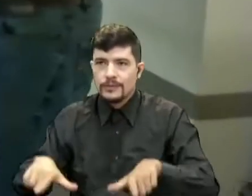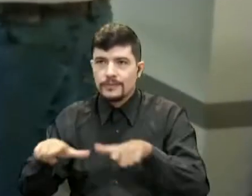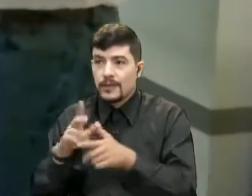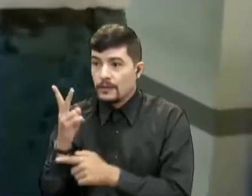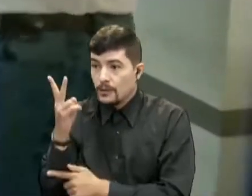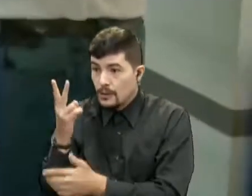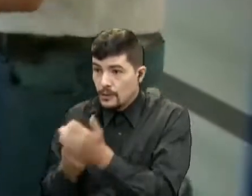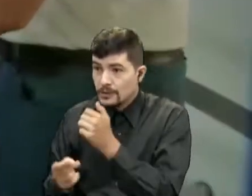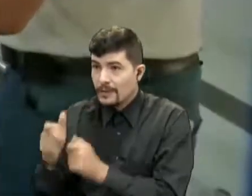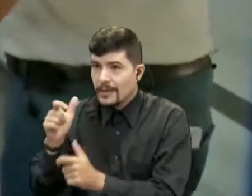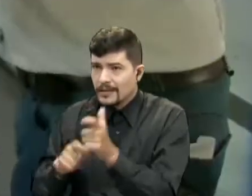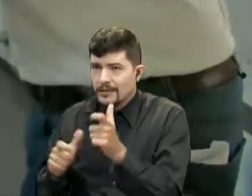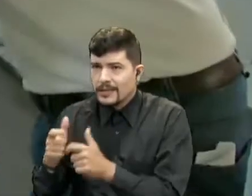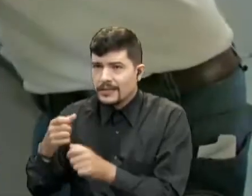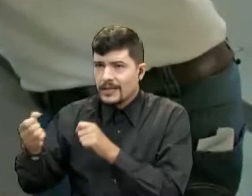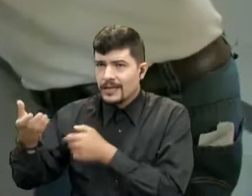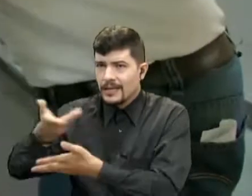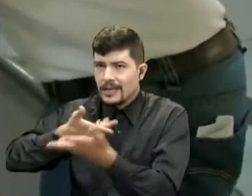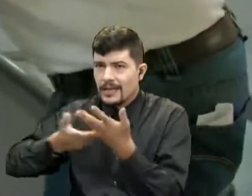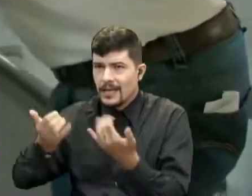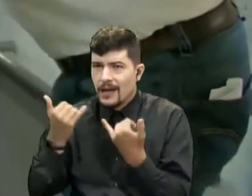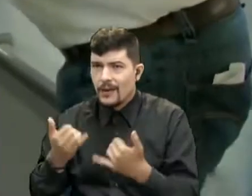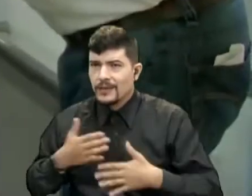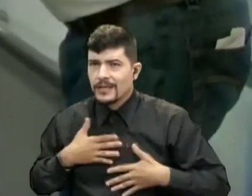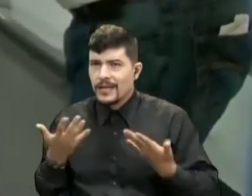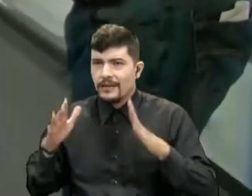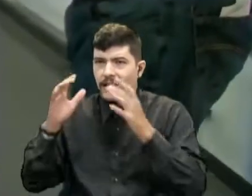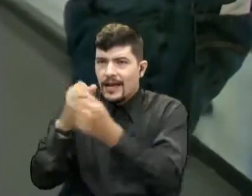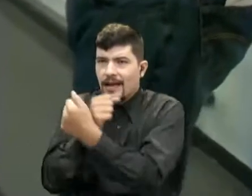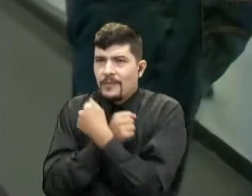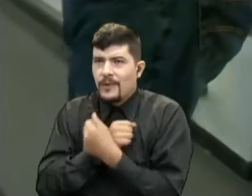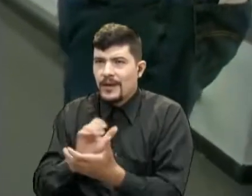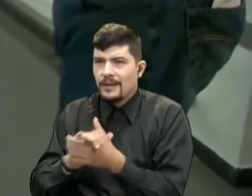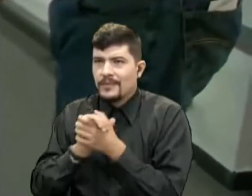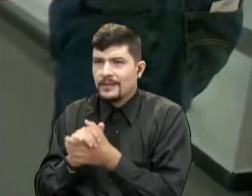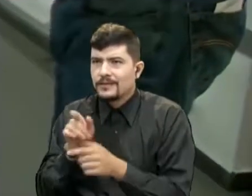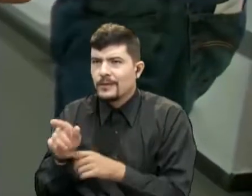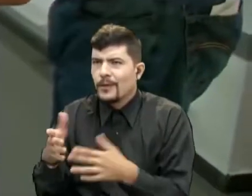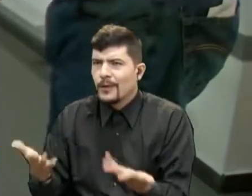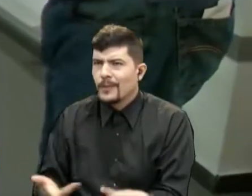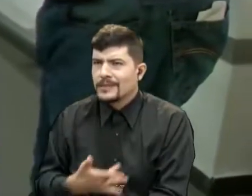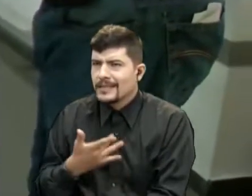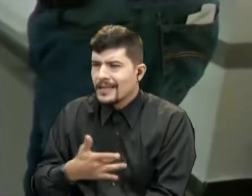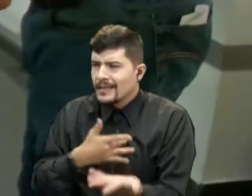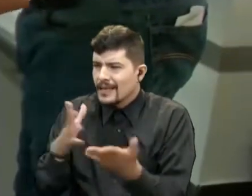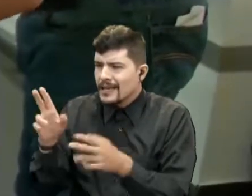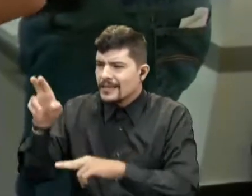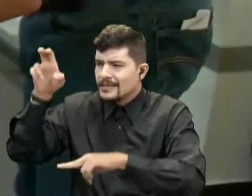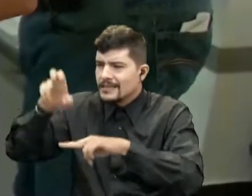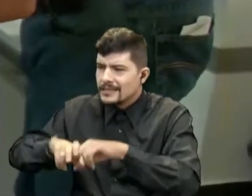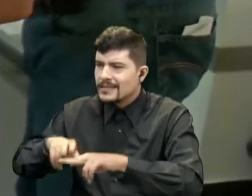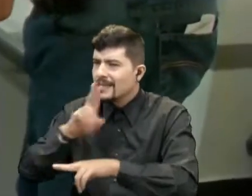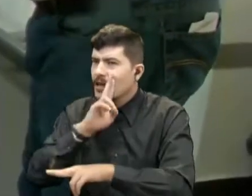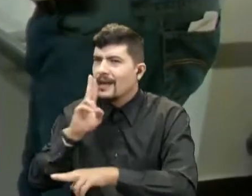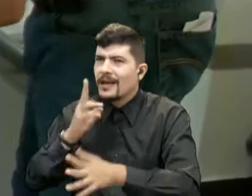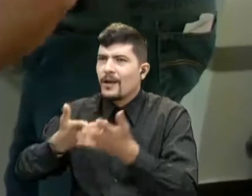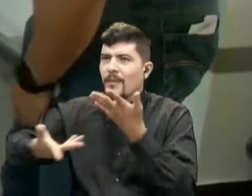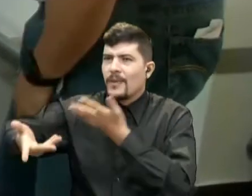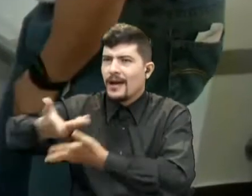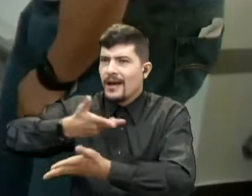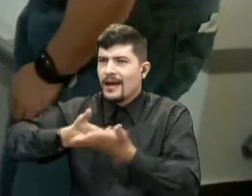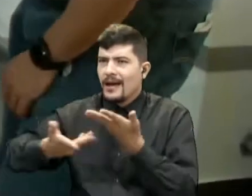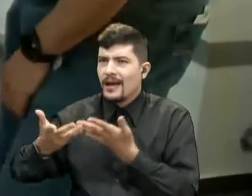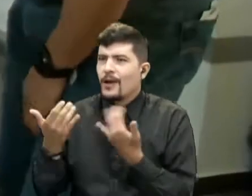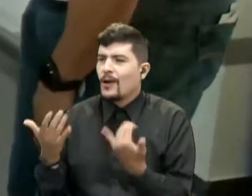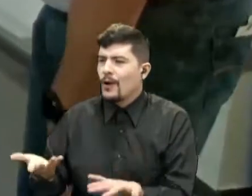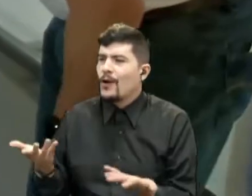a salir también, que están por lo menos celebrando Amor y Amistad. ¿Cómo se siente el poder volver, sentarse en un restaurante, compartir, tener esa